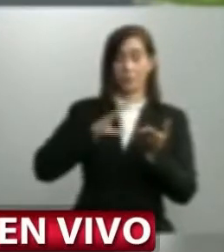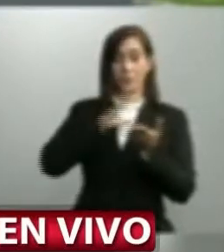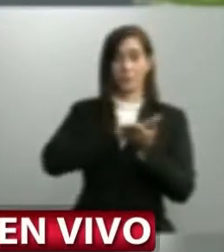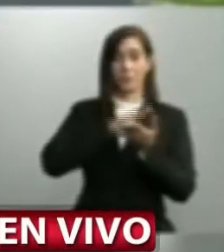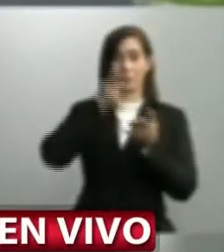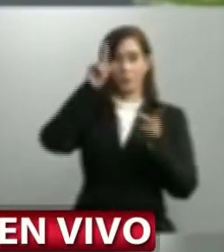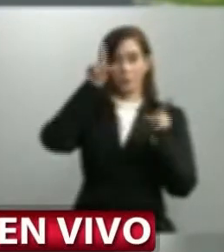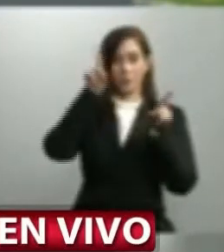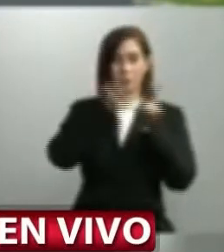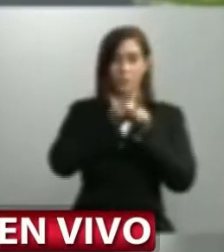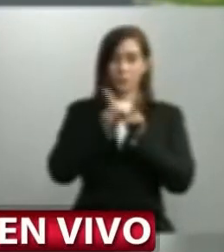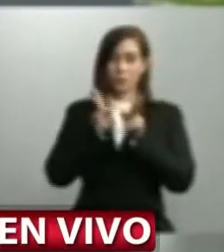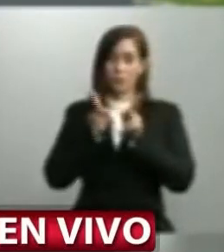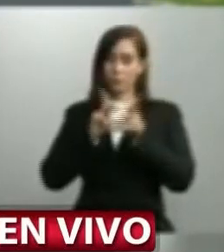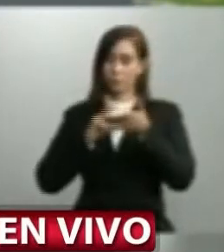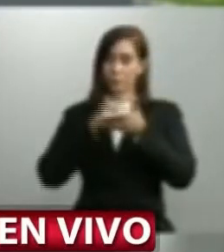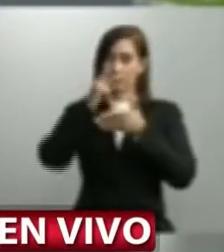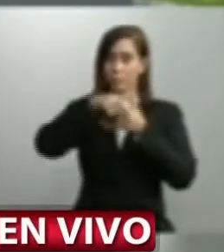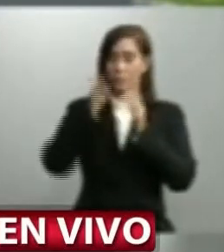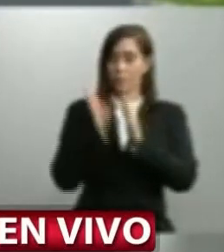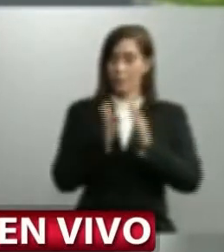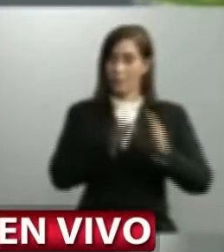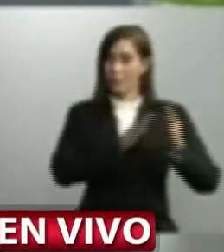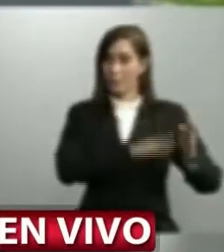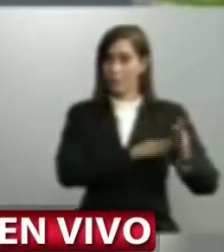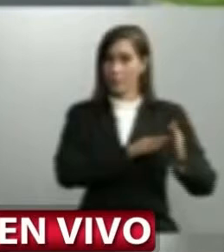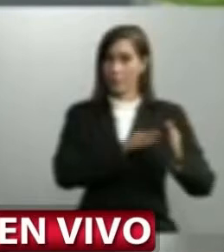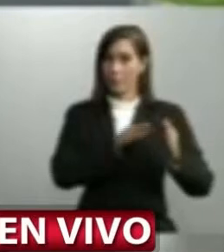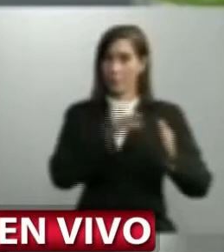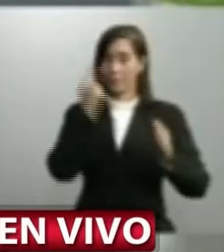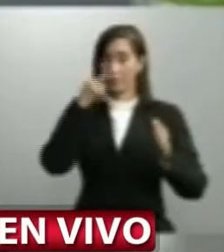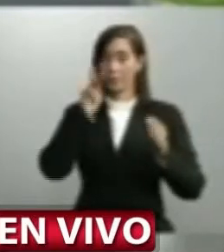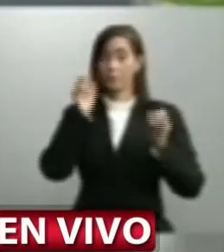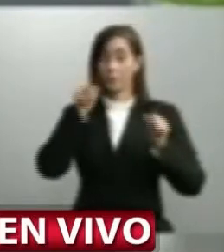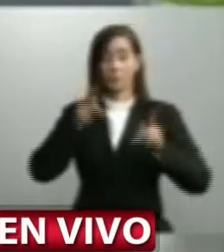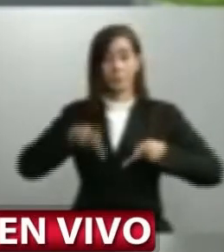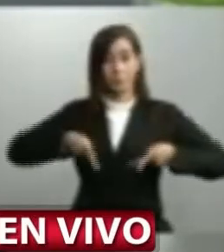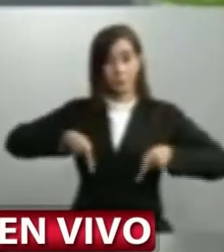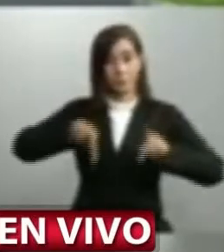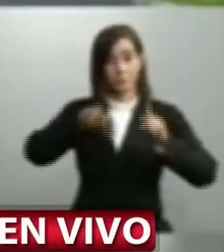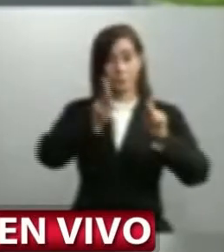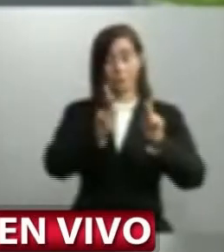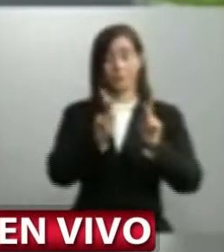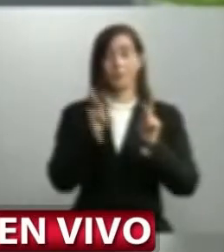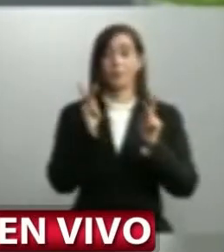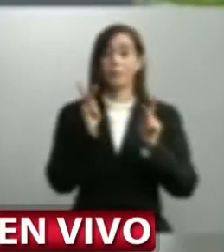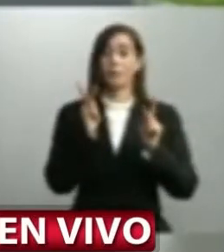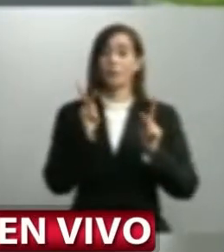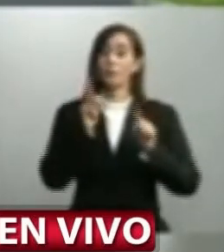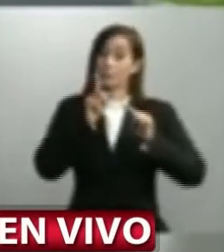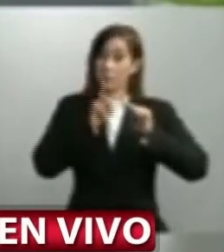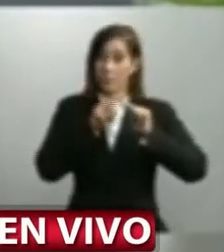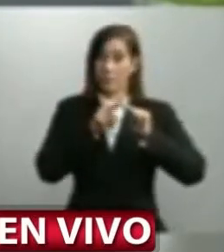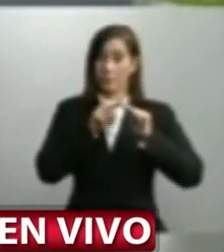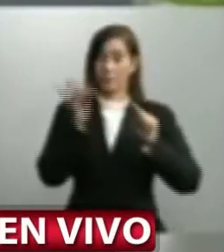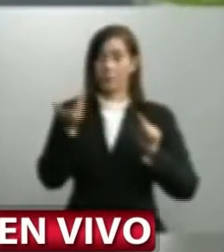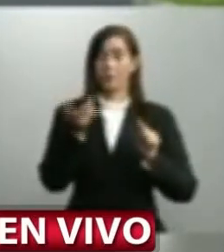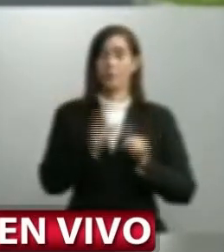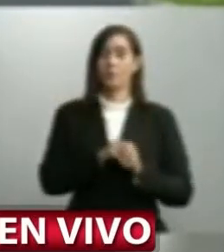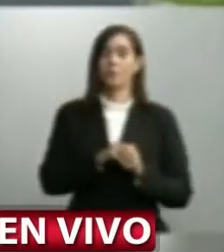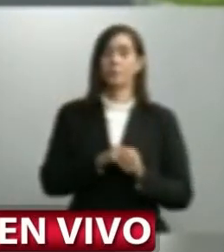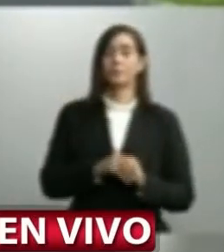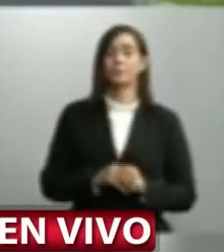justamente una programación que permita tener previamente establecidos, desde luego. El